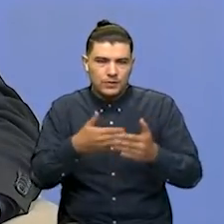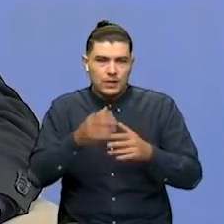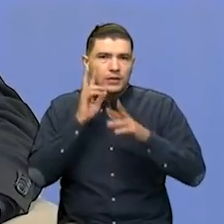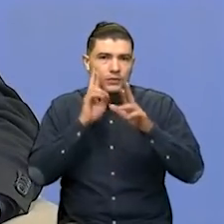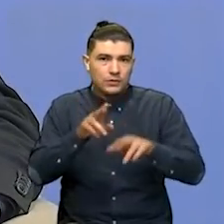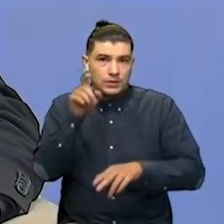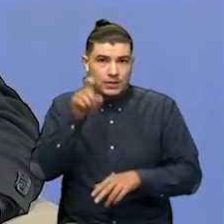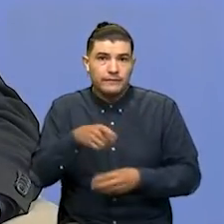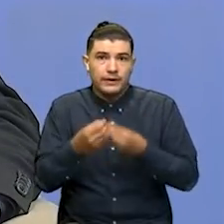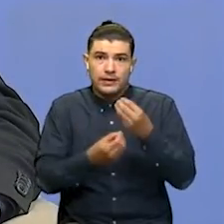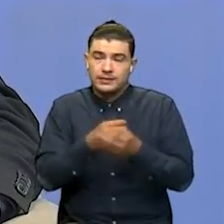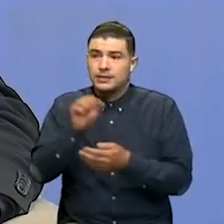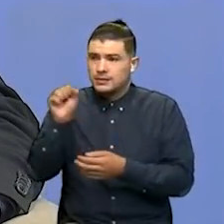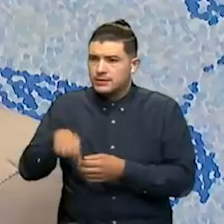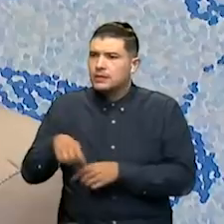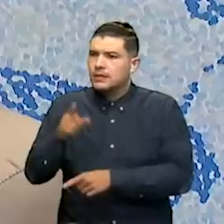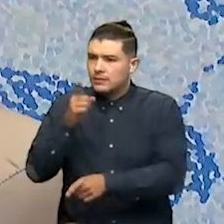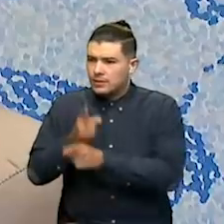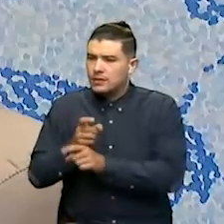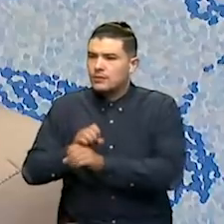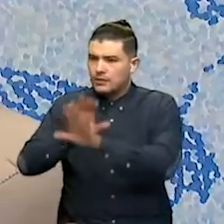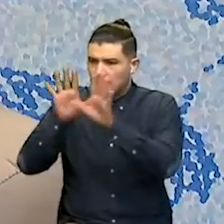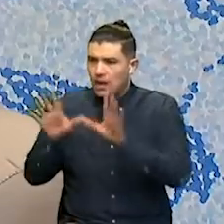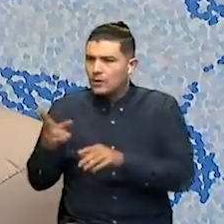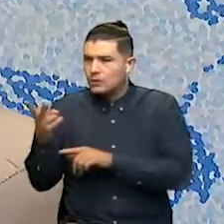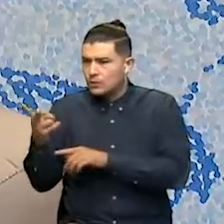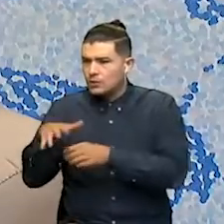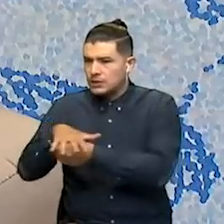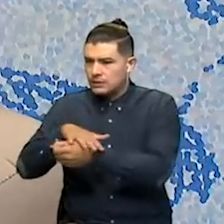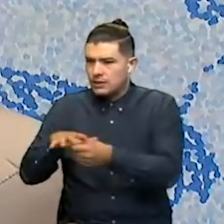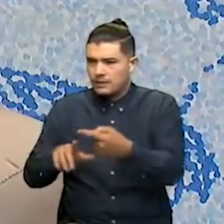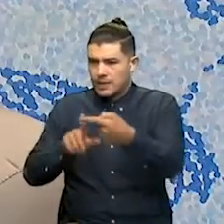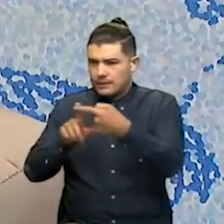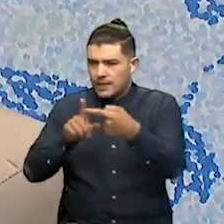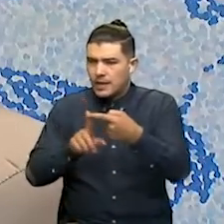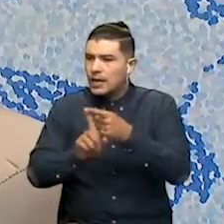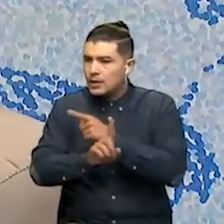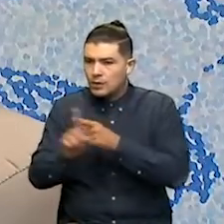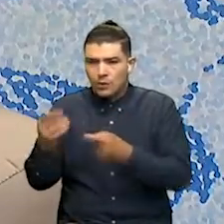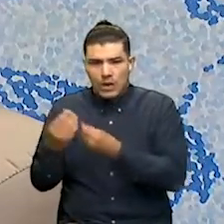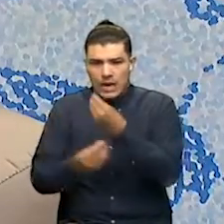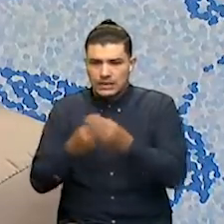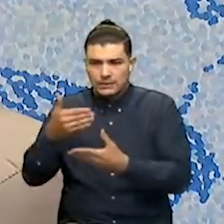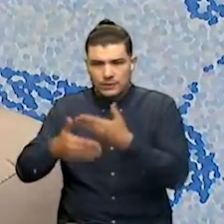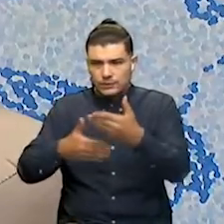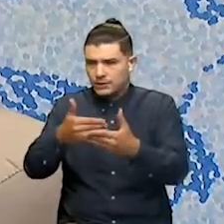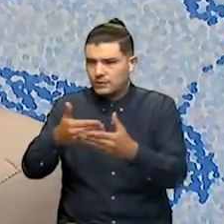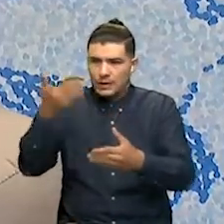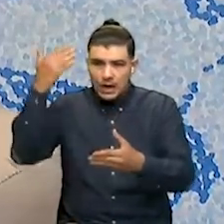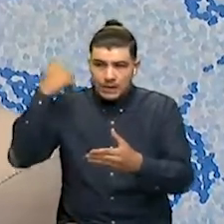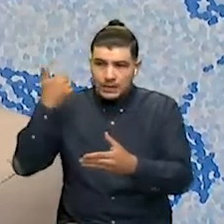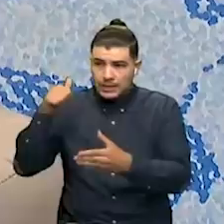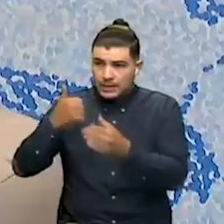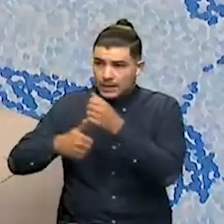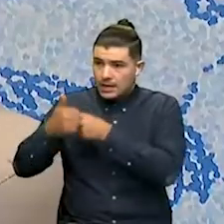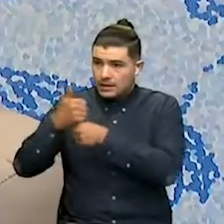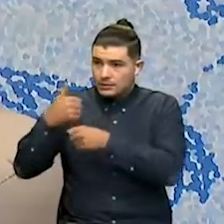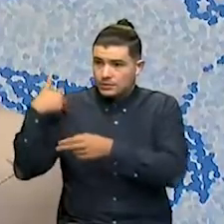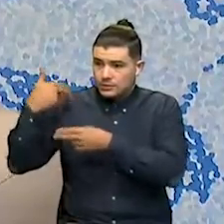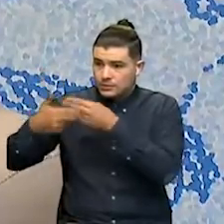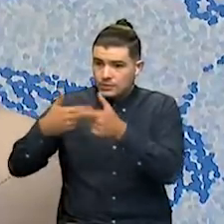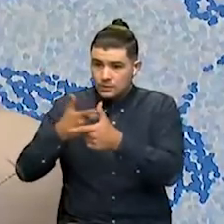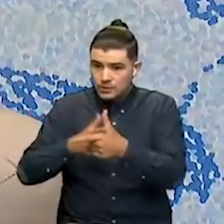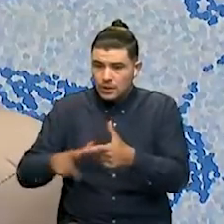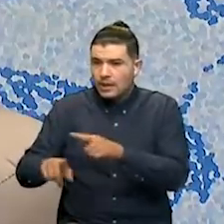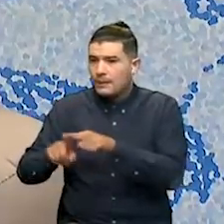tal. Sí, claro, es que ahí hay dos situaciones. Una es no haber hecho el proceso sucesorio, pero si no estuviera el